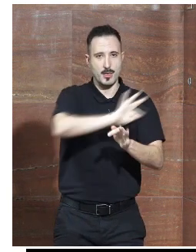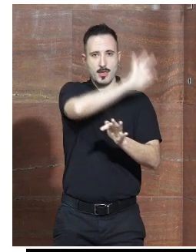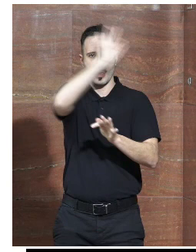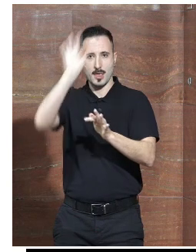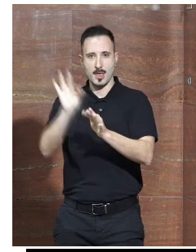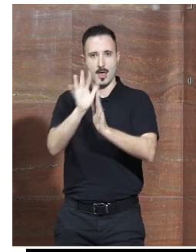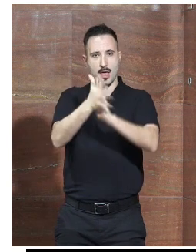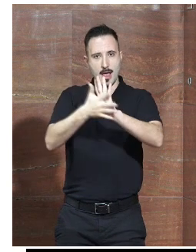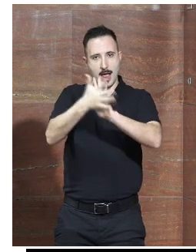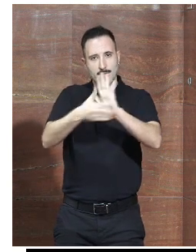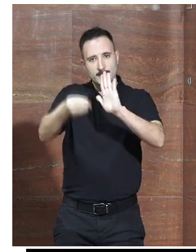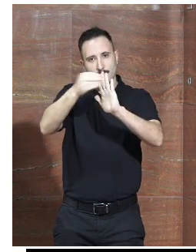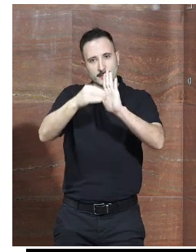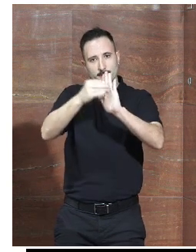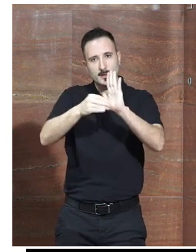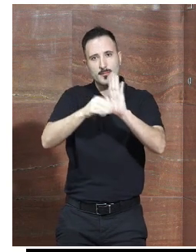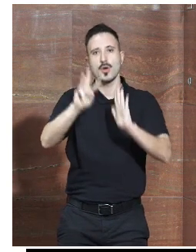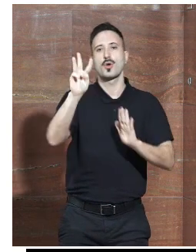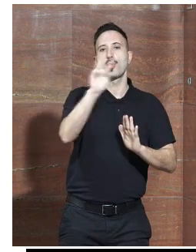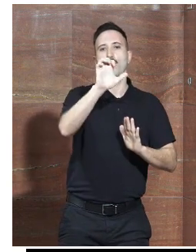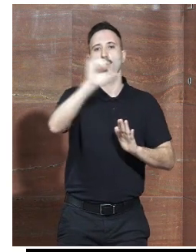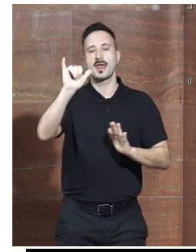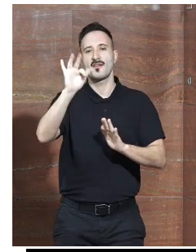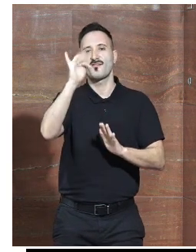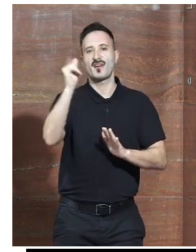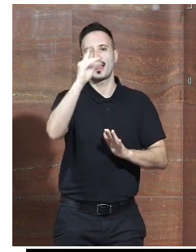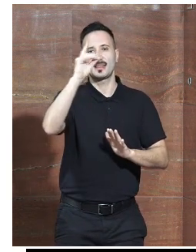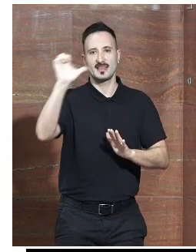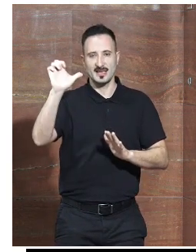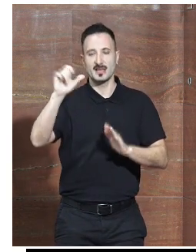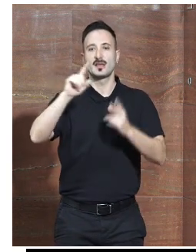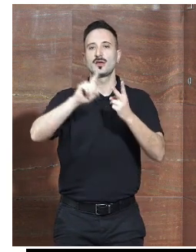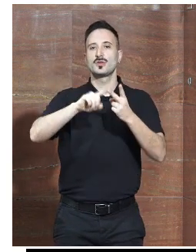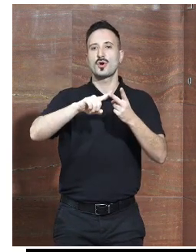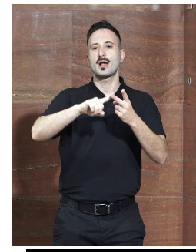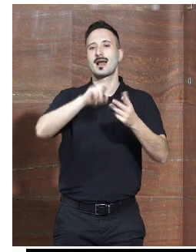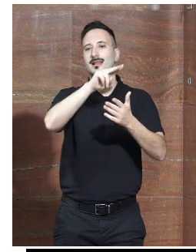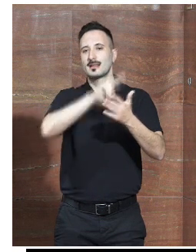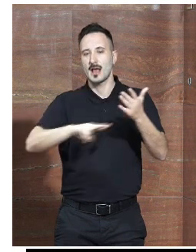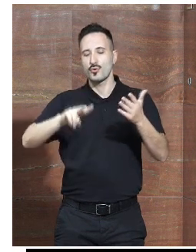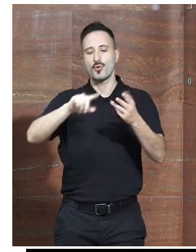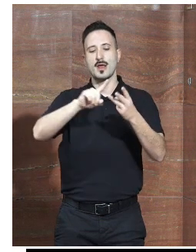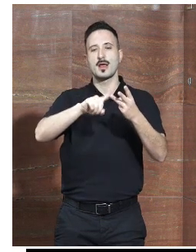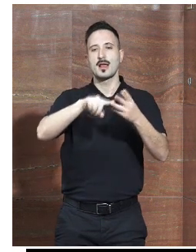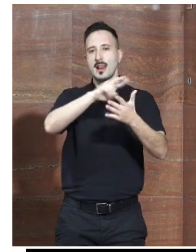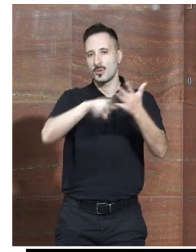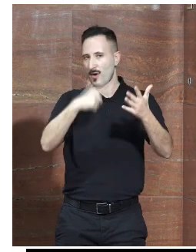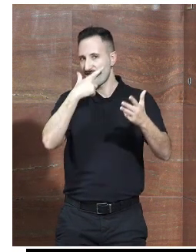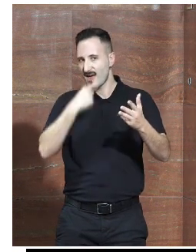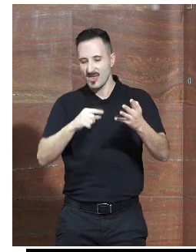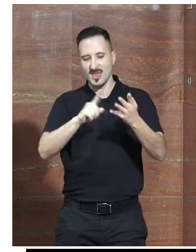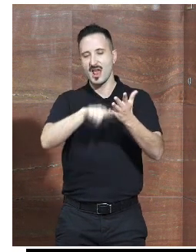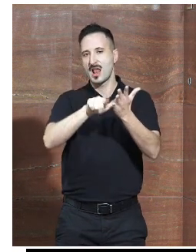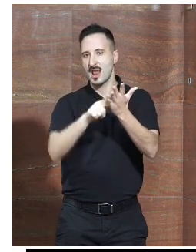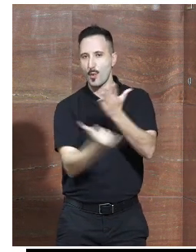el seminario sobre wayfinding, sobre comunicación alternativa y aumentativa, sobre lectura fácil,